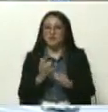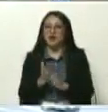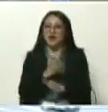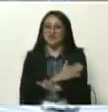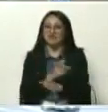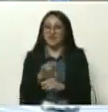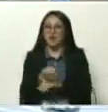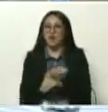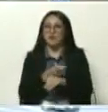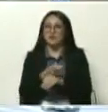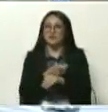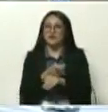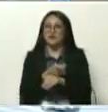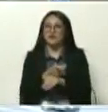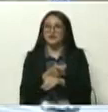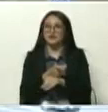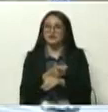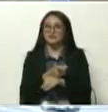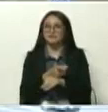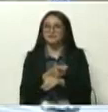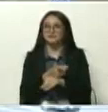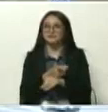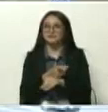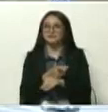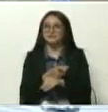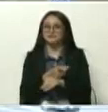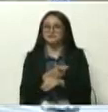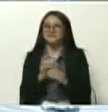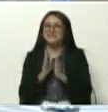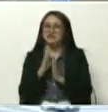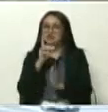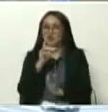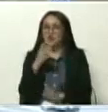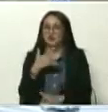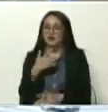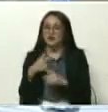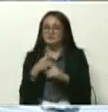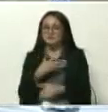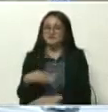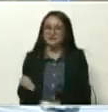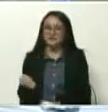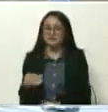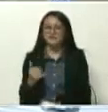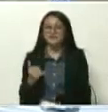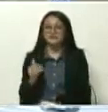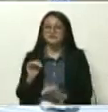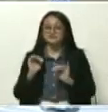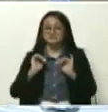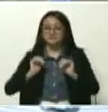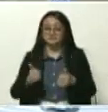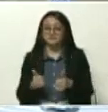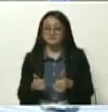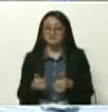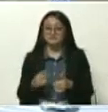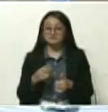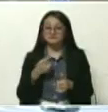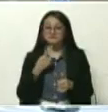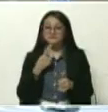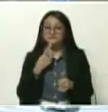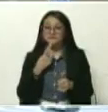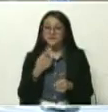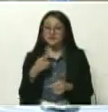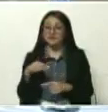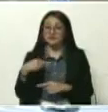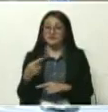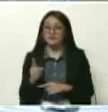gobierno, con el gobierno de Santos. Más cuando vamos a reiniciar, el comunicado ya lo decía, después de